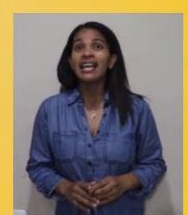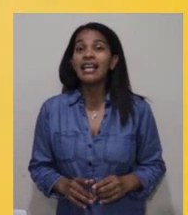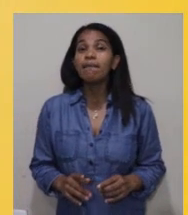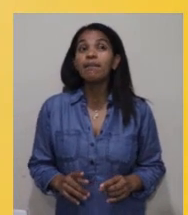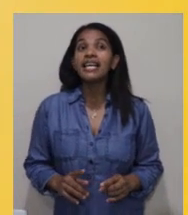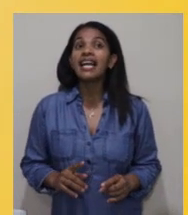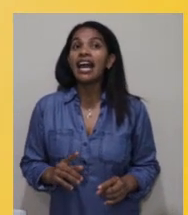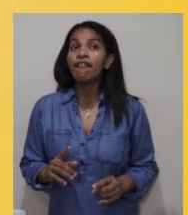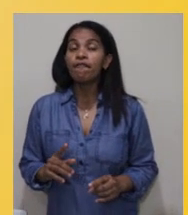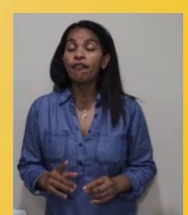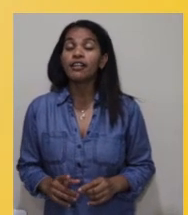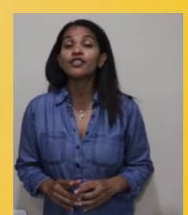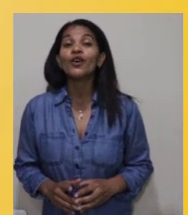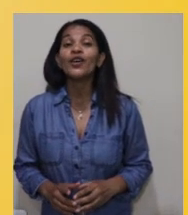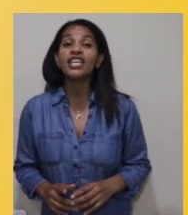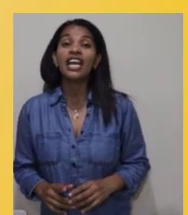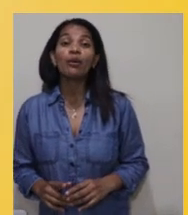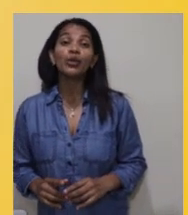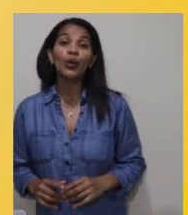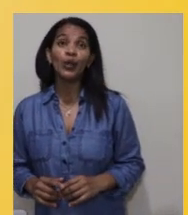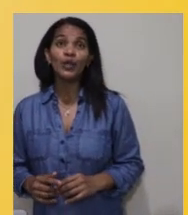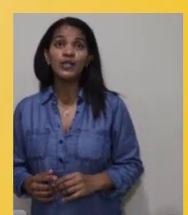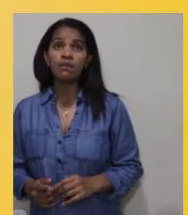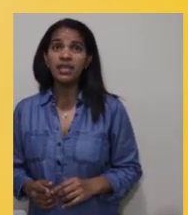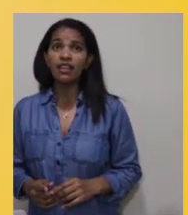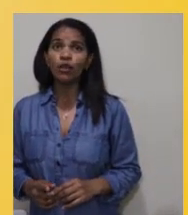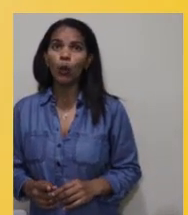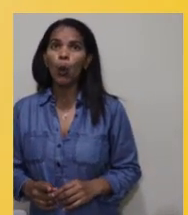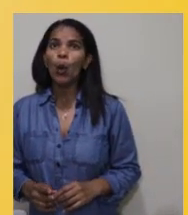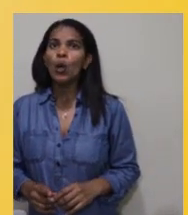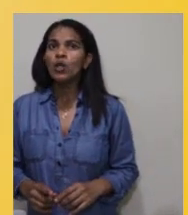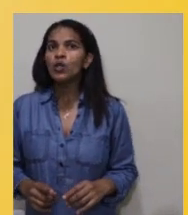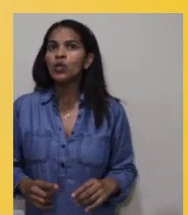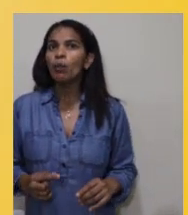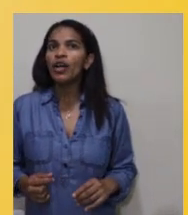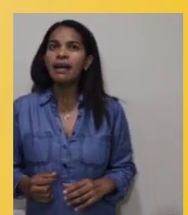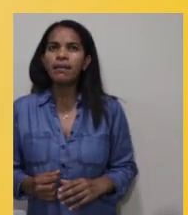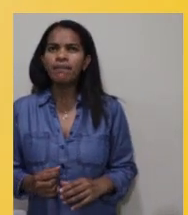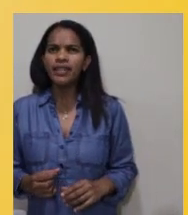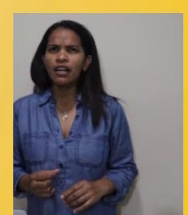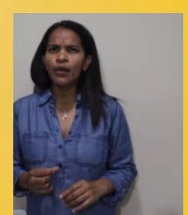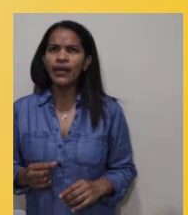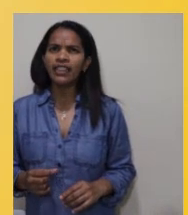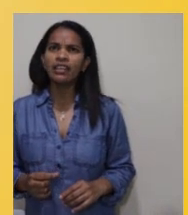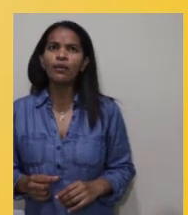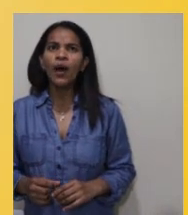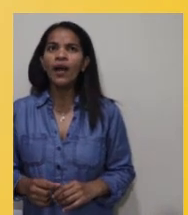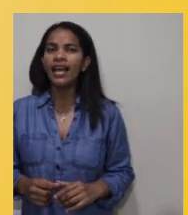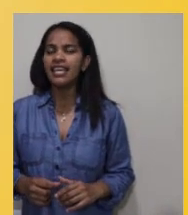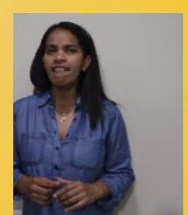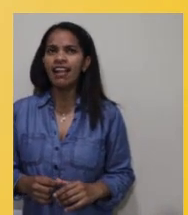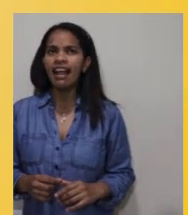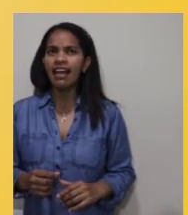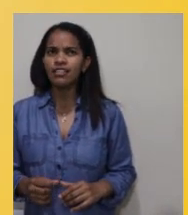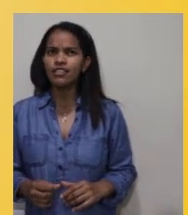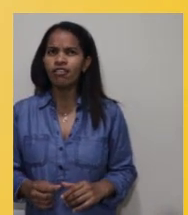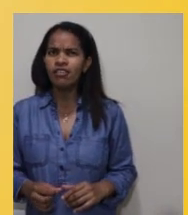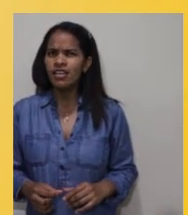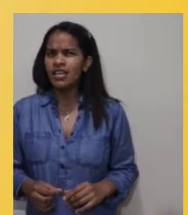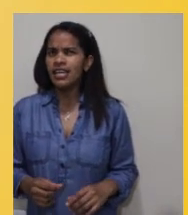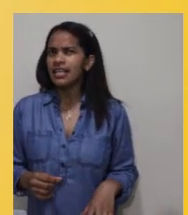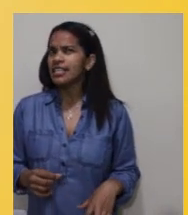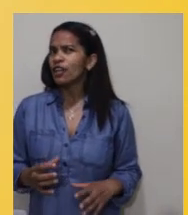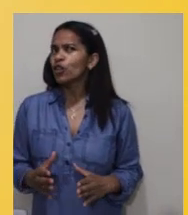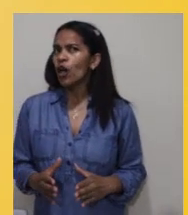personal implica esfuerzo y autoconocimiento. Supone plantear objetivos que lleven a la